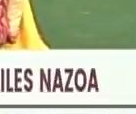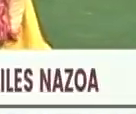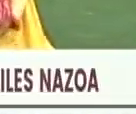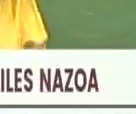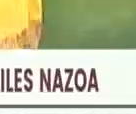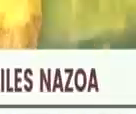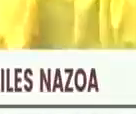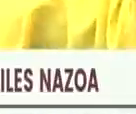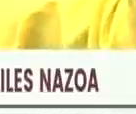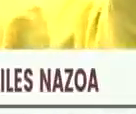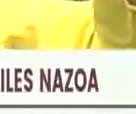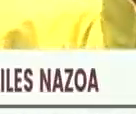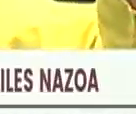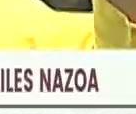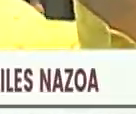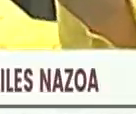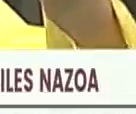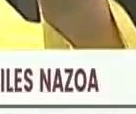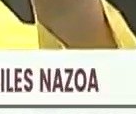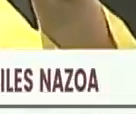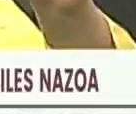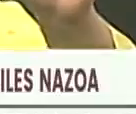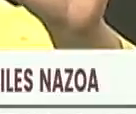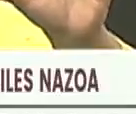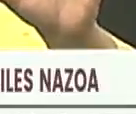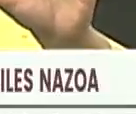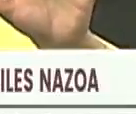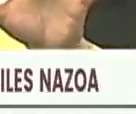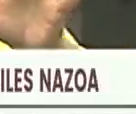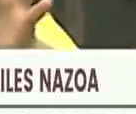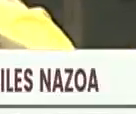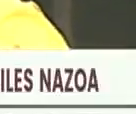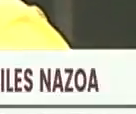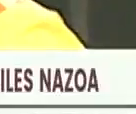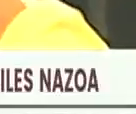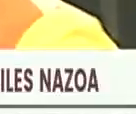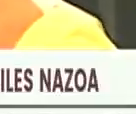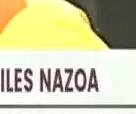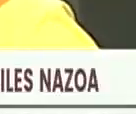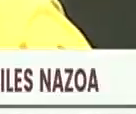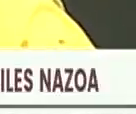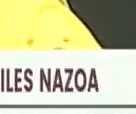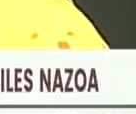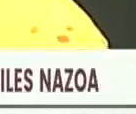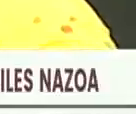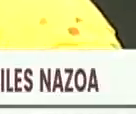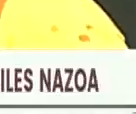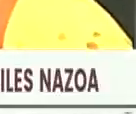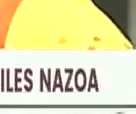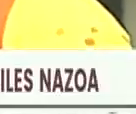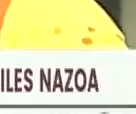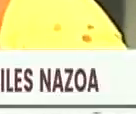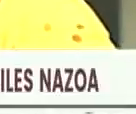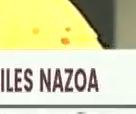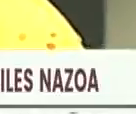volar una gran cantidad de pájaros porque el general le había dado en el corazón.